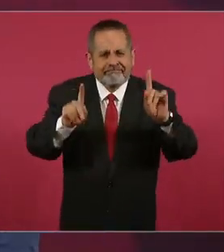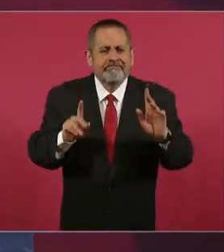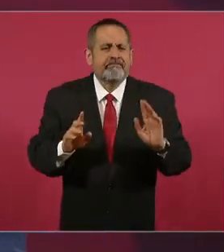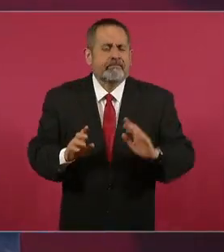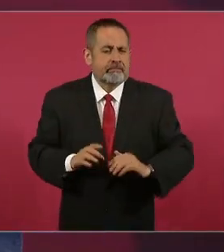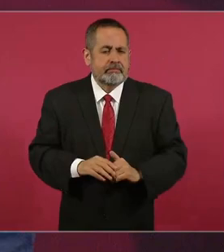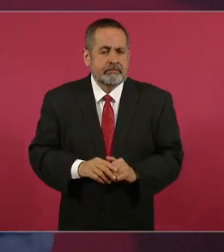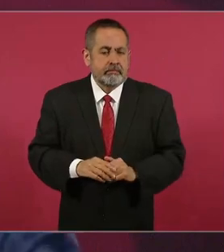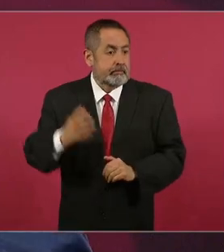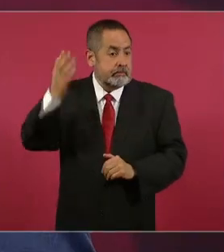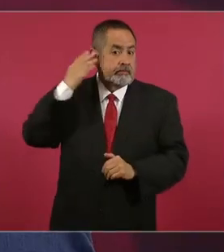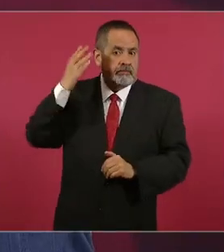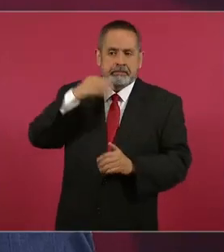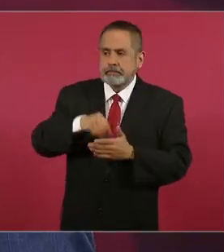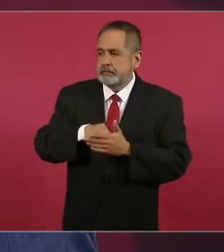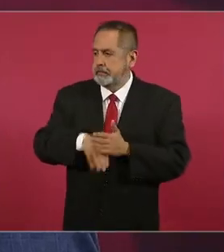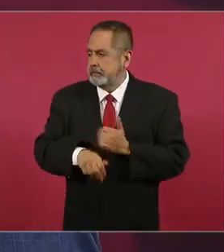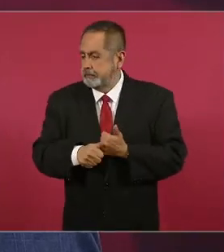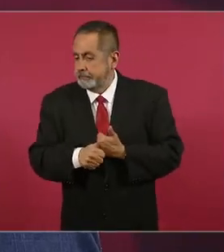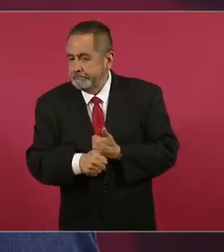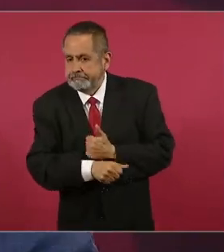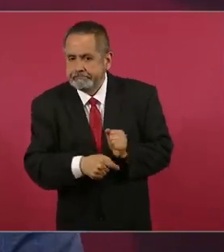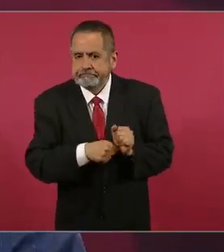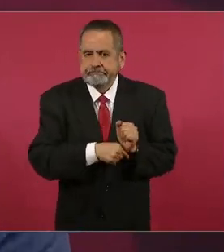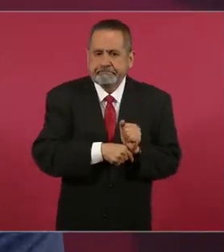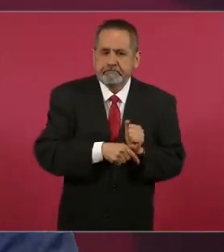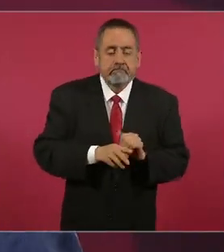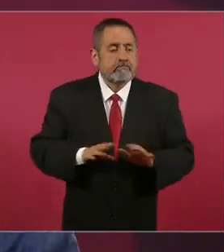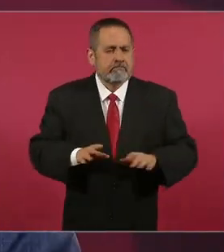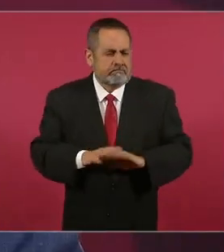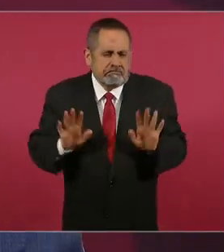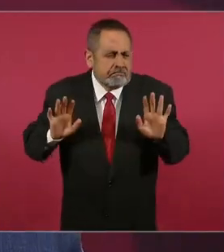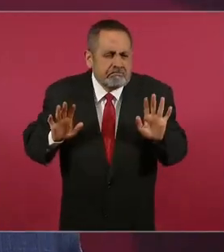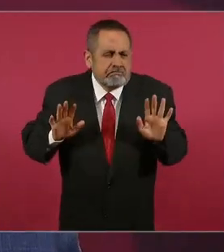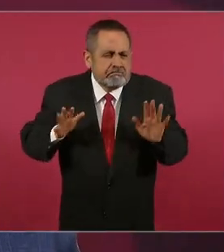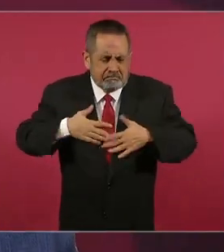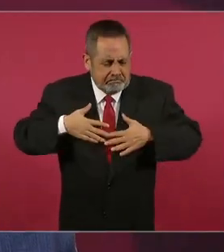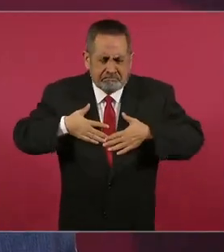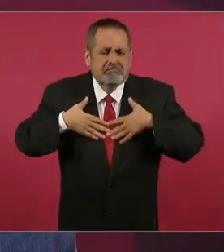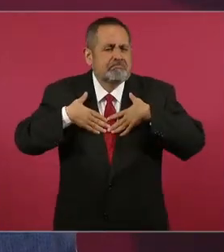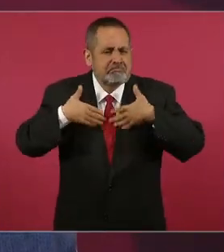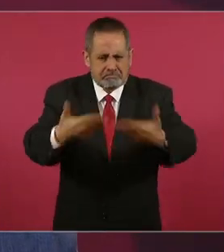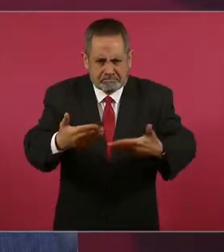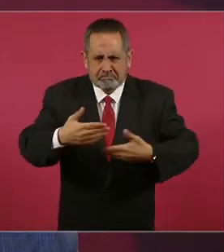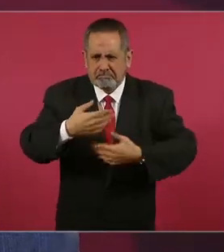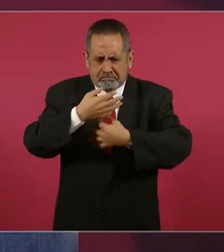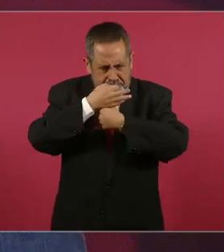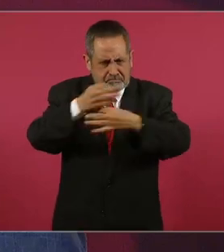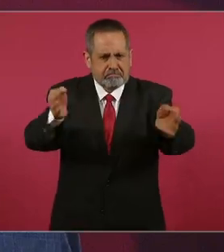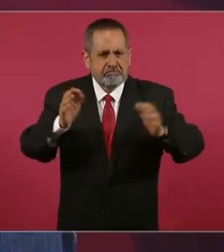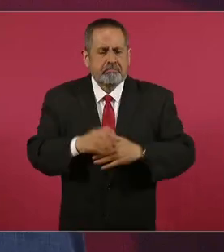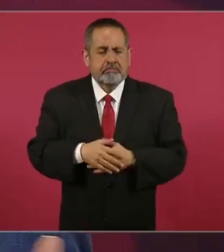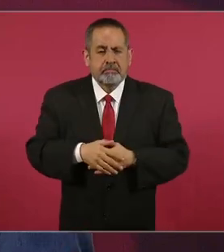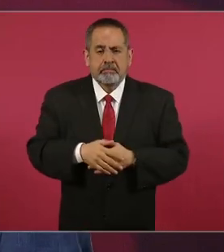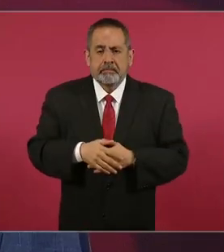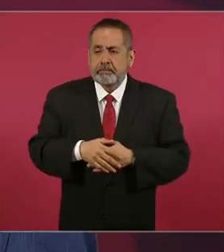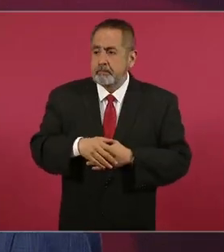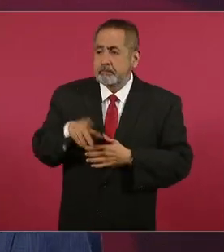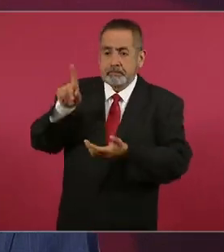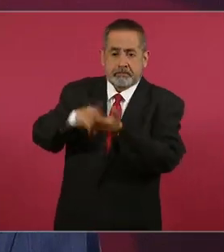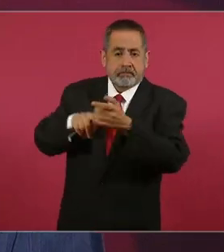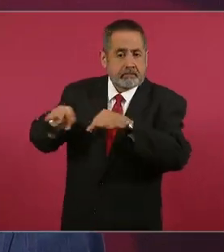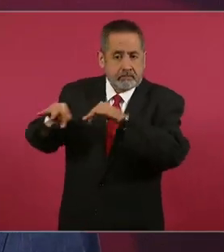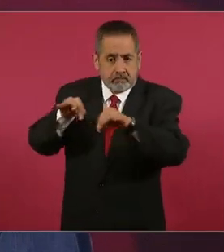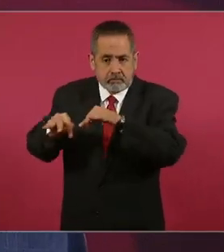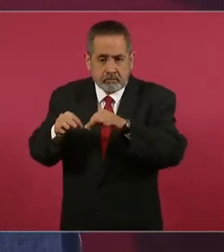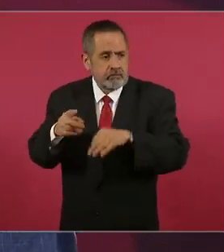que ocultaban información. El que nada debe, nada teme. Y la vida pública tiene que ser cada